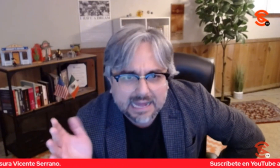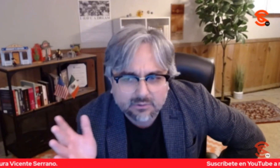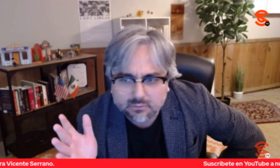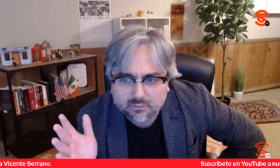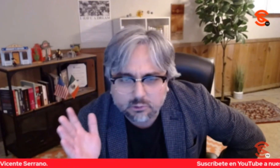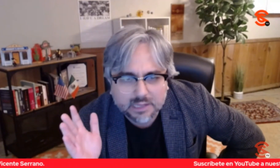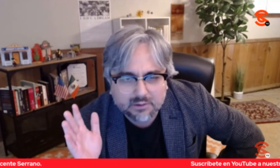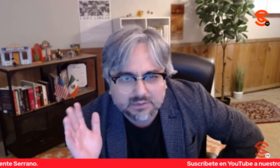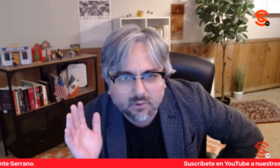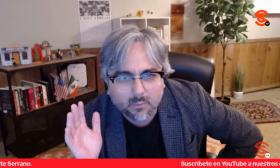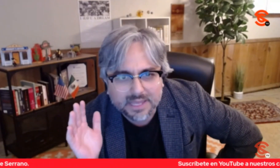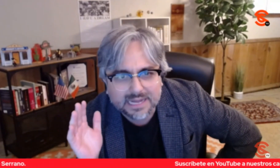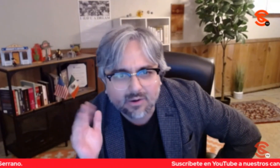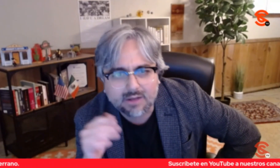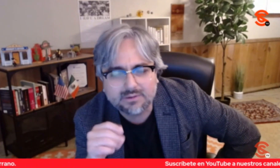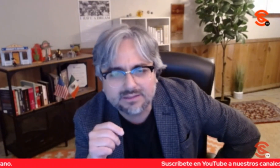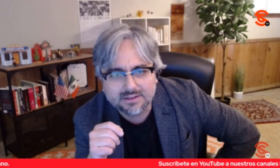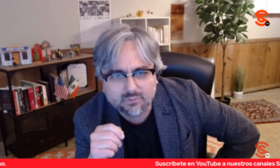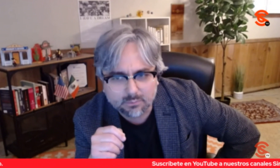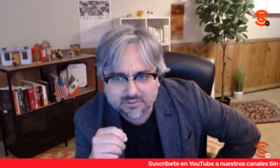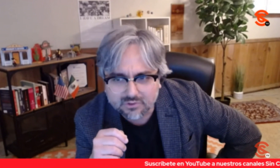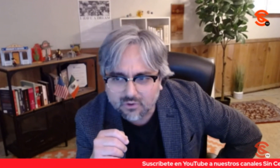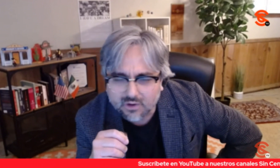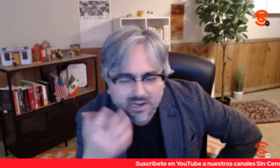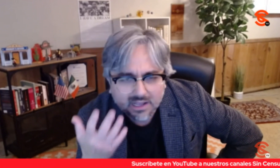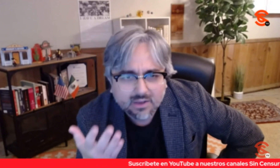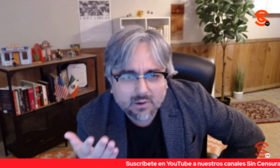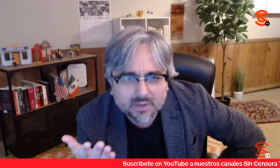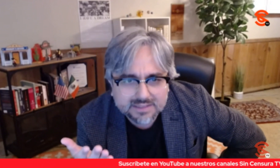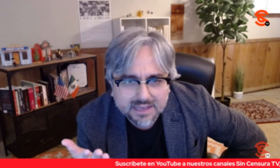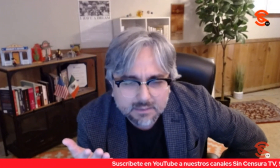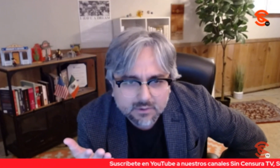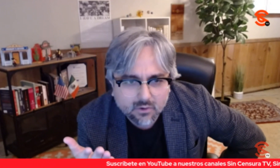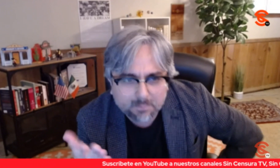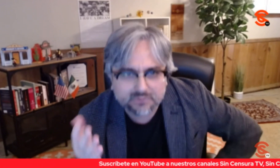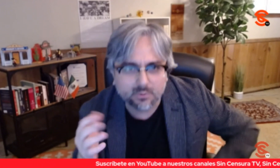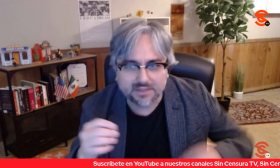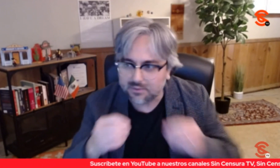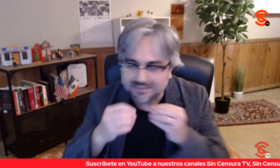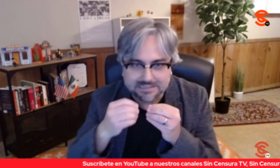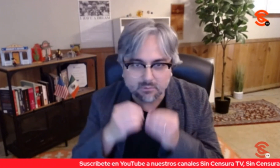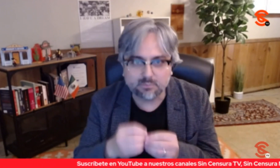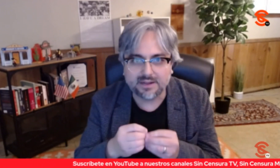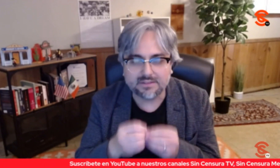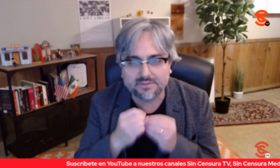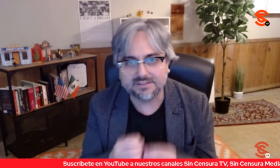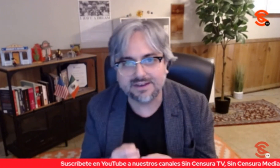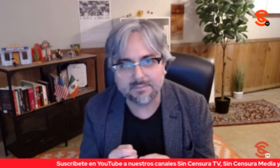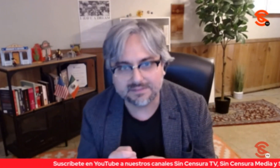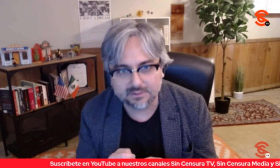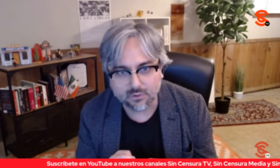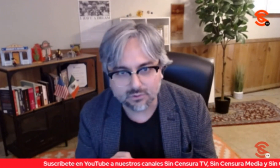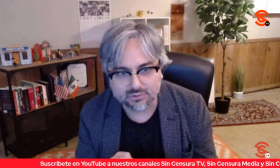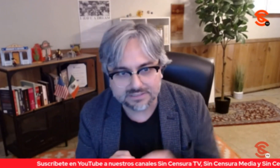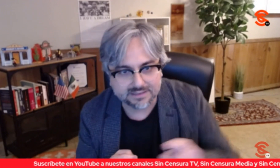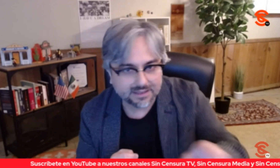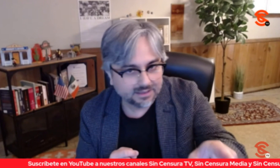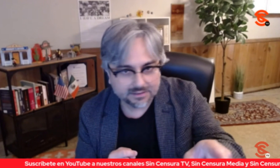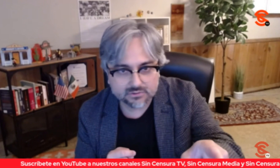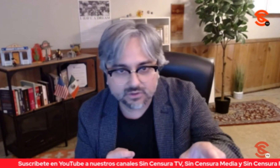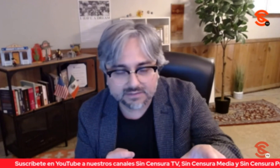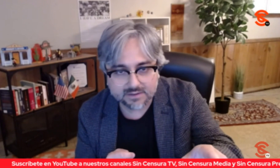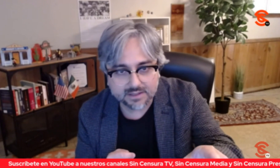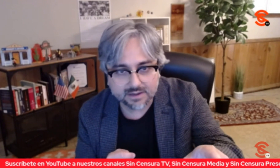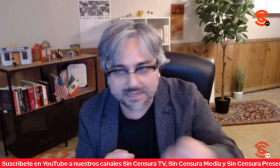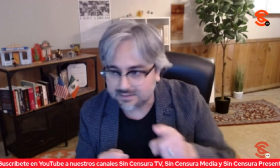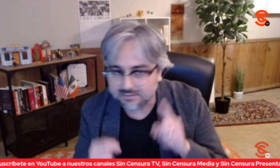la cara a los funcionarios del gobierno, a la Cuarta Transformación, o a lo que tenga que ver con López Obrador. Estamos para defender la verdad con justicia.